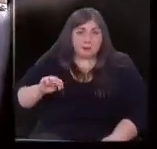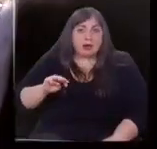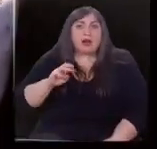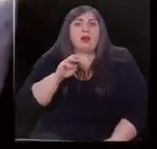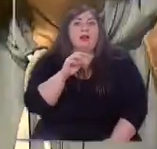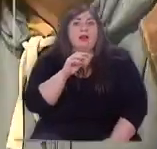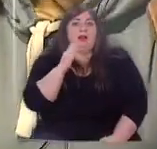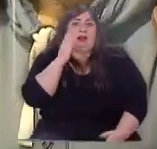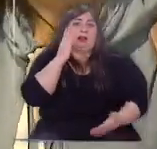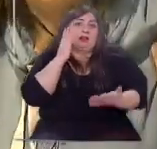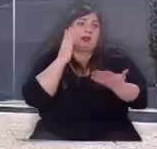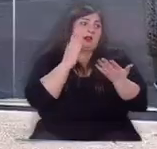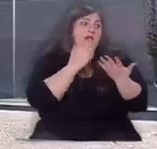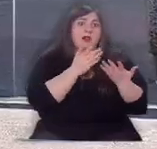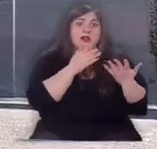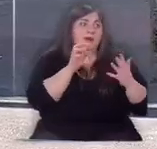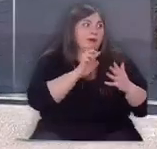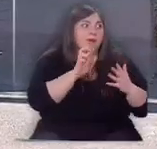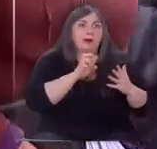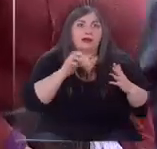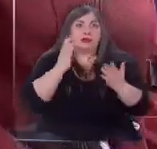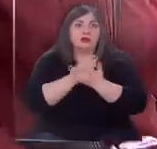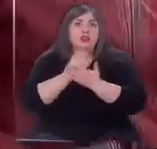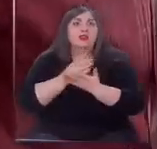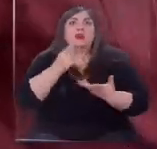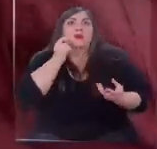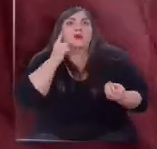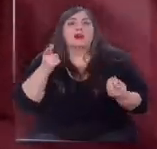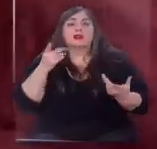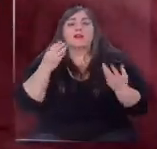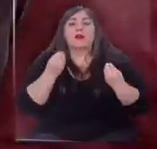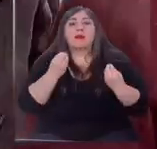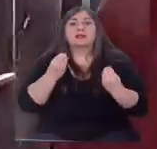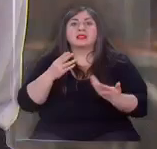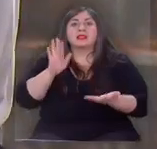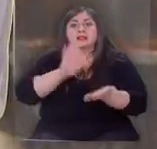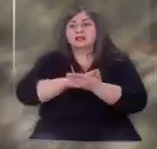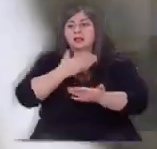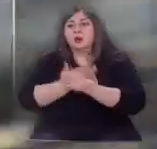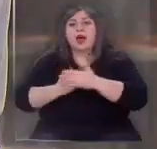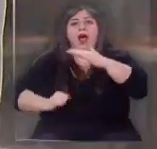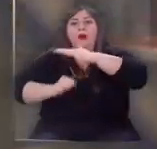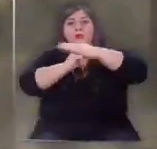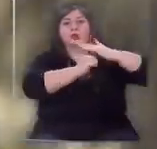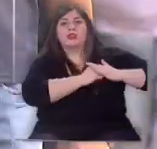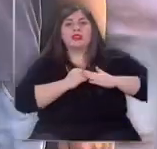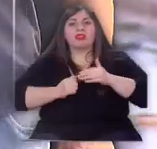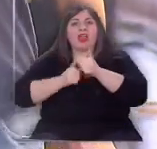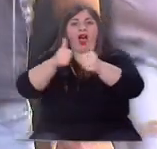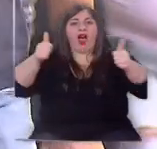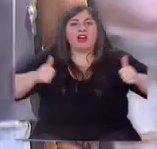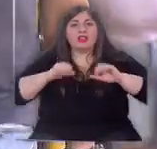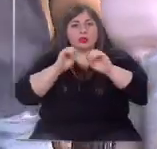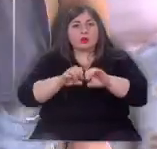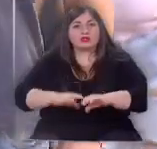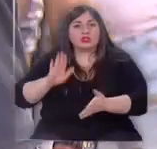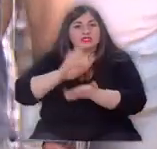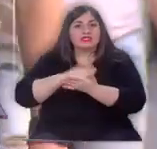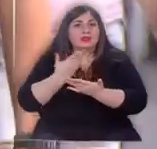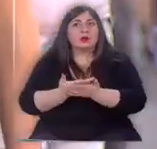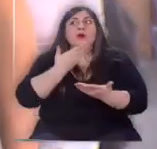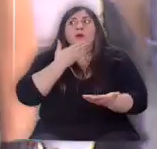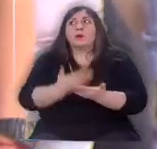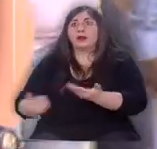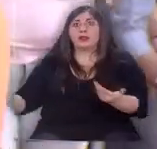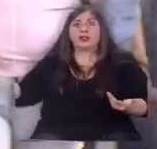los apoderados, y tiene que ver con la decisión que va a tomar la autoridad sanitaria y la autoridad de educación sobre el eventual regreso